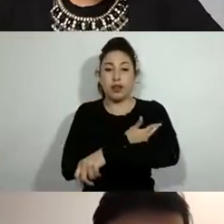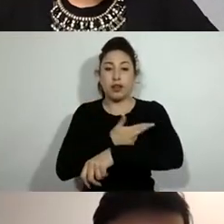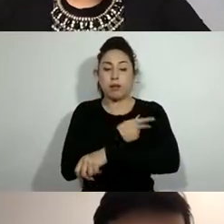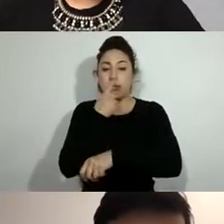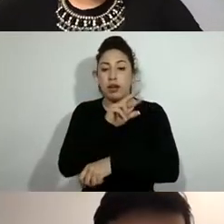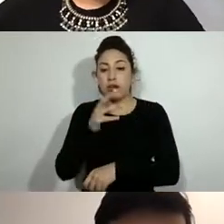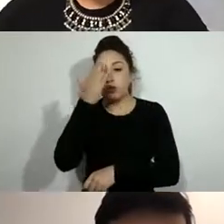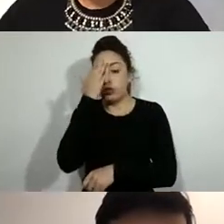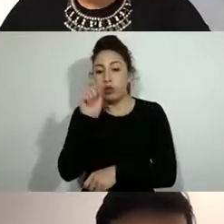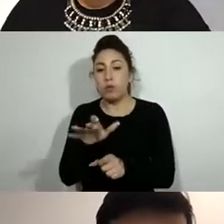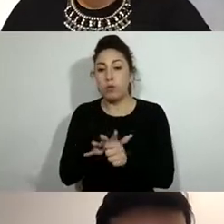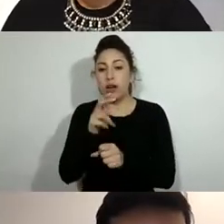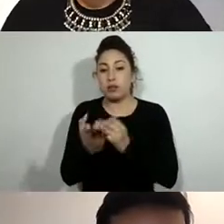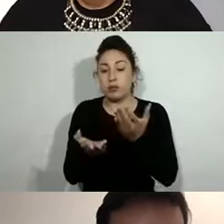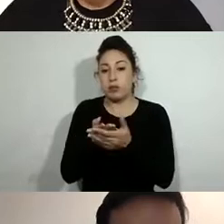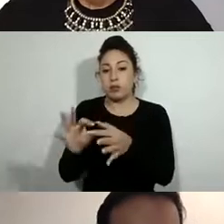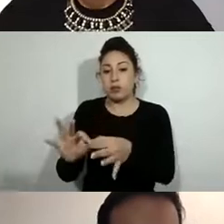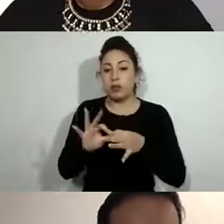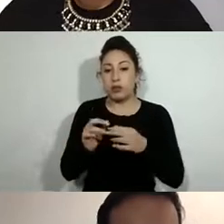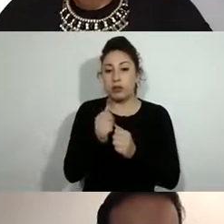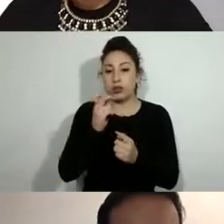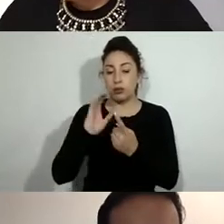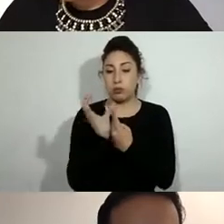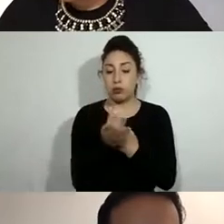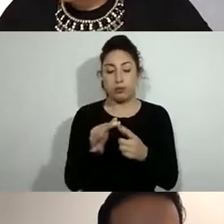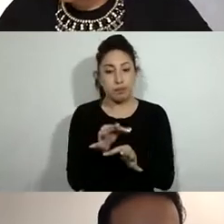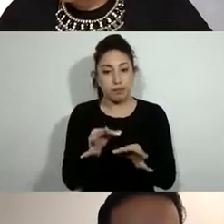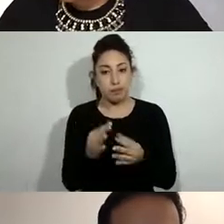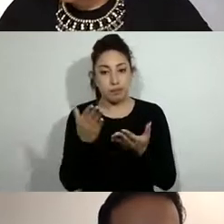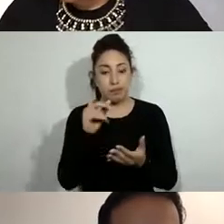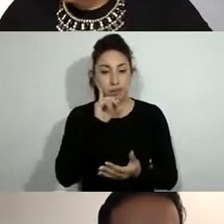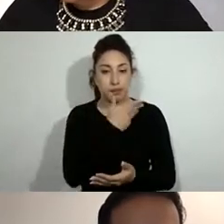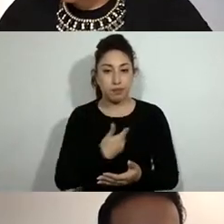rectificación. Cumplida su instrucción, presidenta. Gracias.